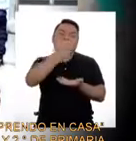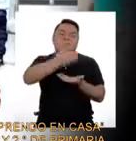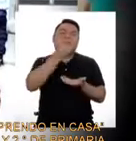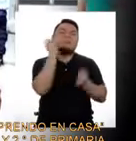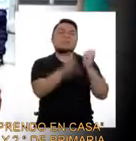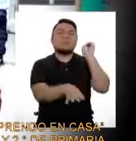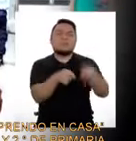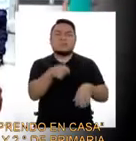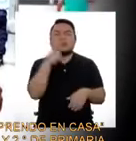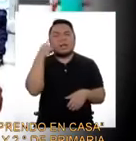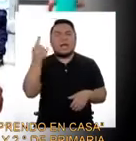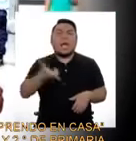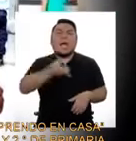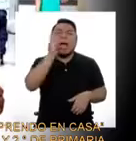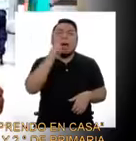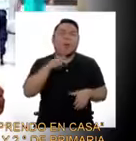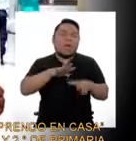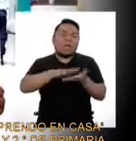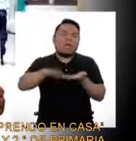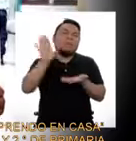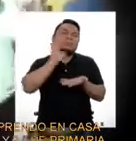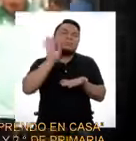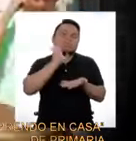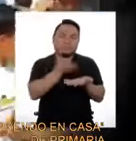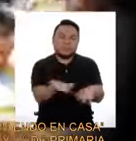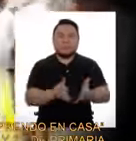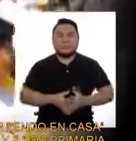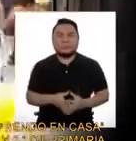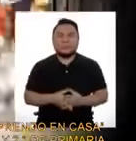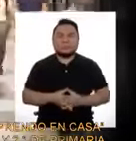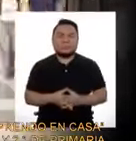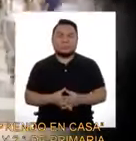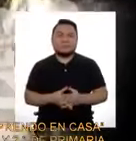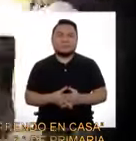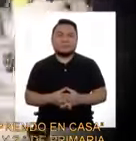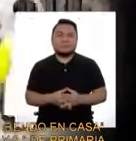contaminan y envenenan el agua pues, y el oxígeno.